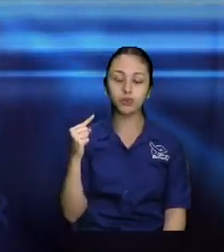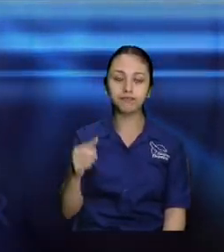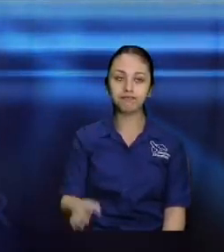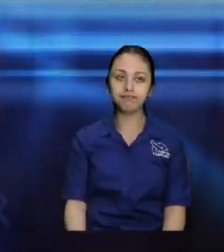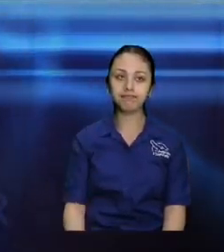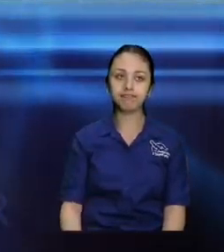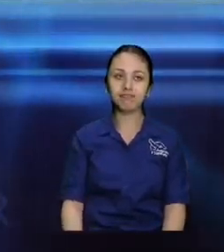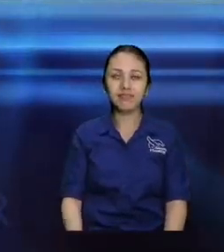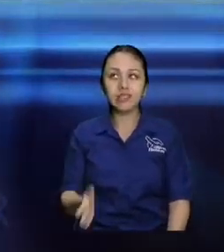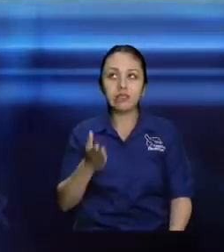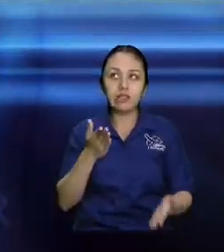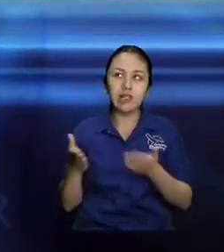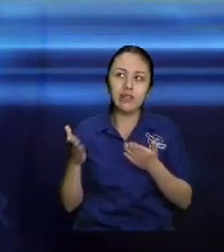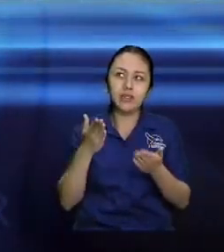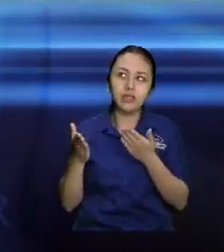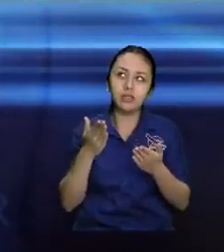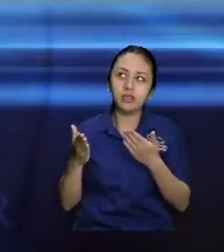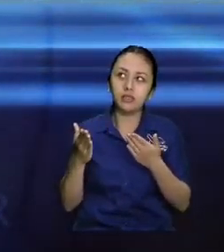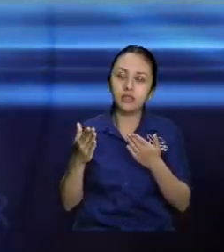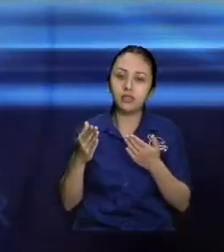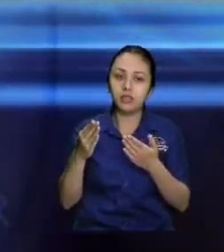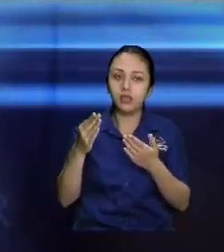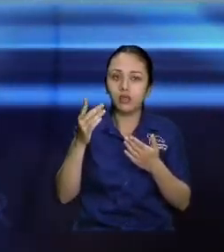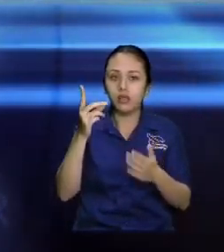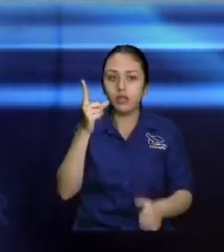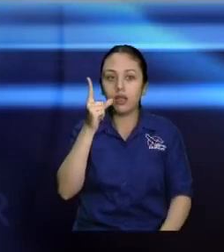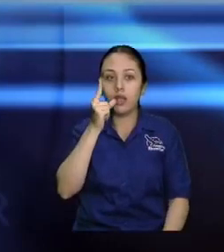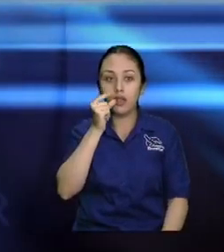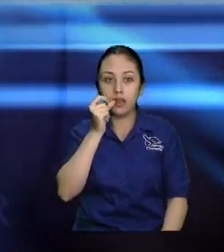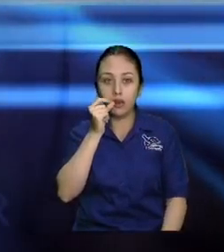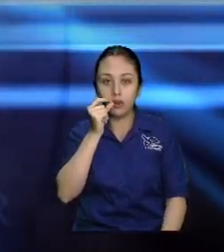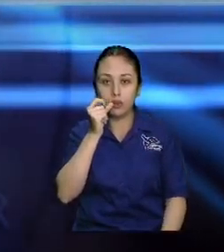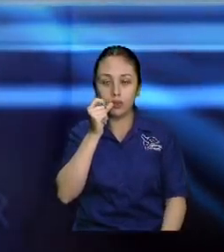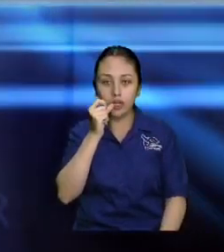Entonces, a veces el varón es demasiado severo.